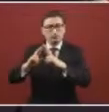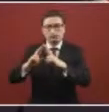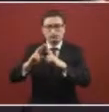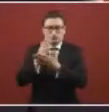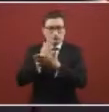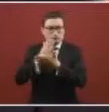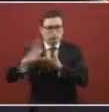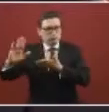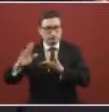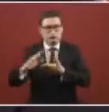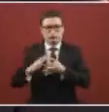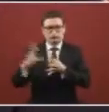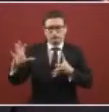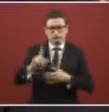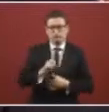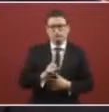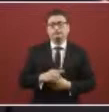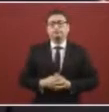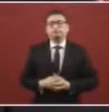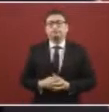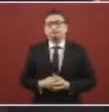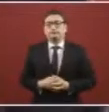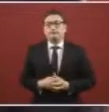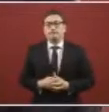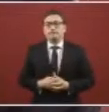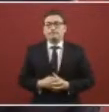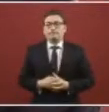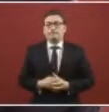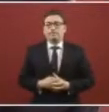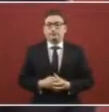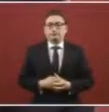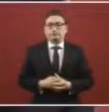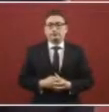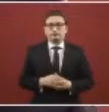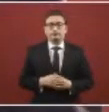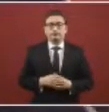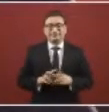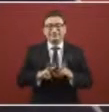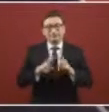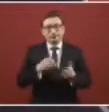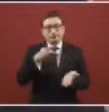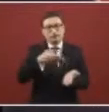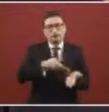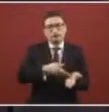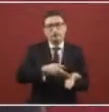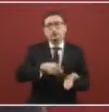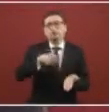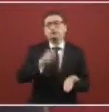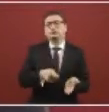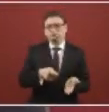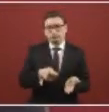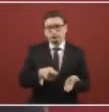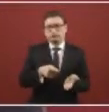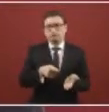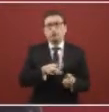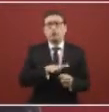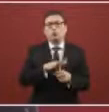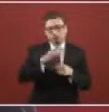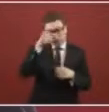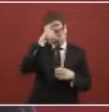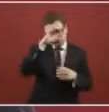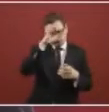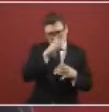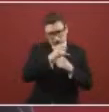esto tiene que apegarse a la